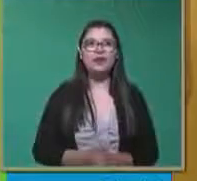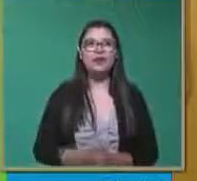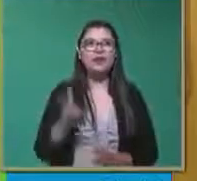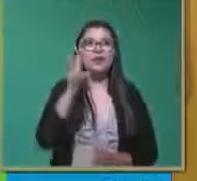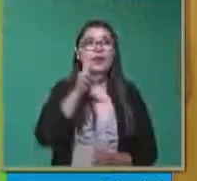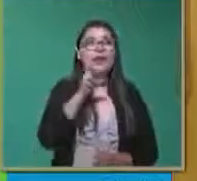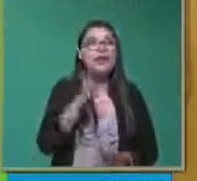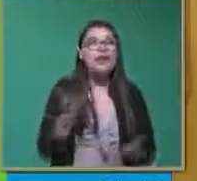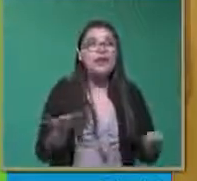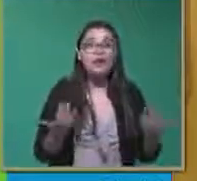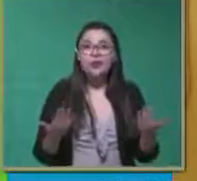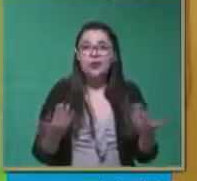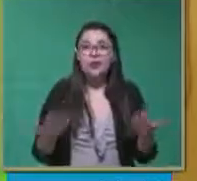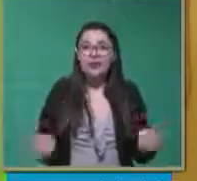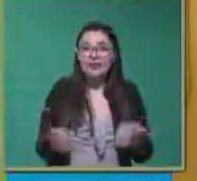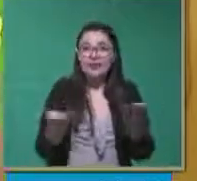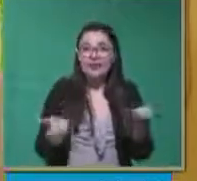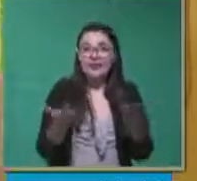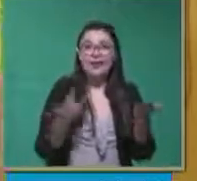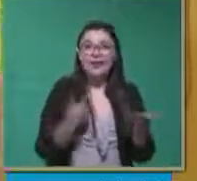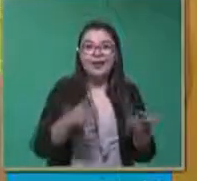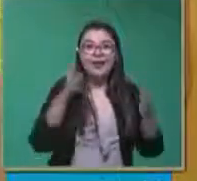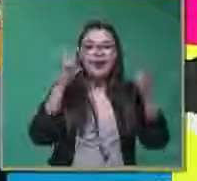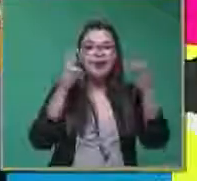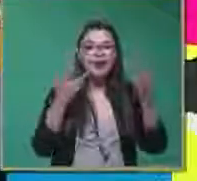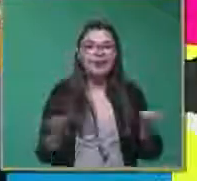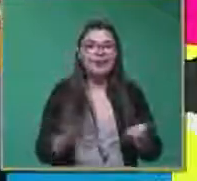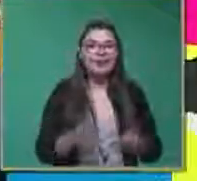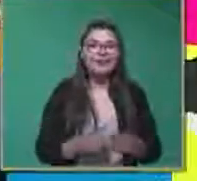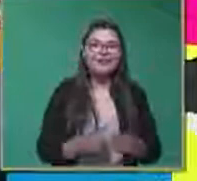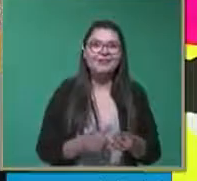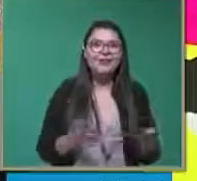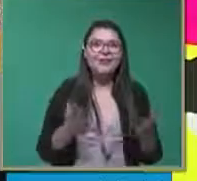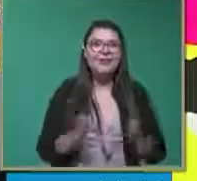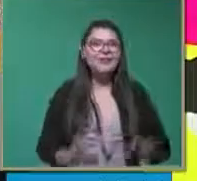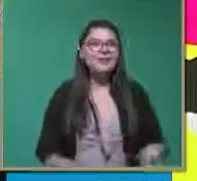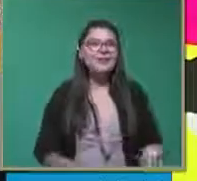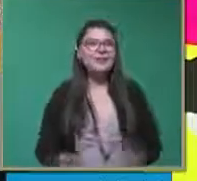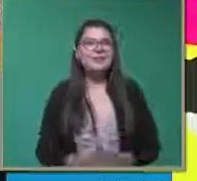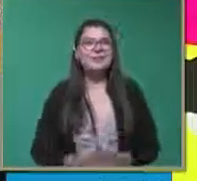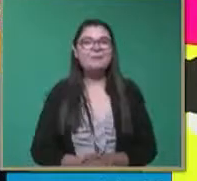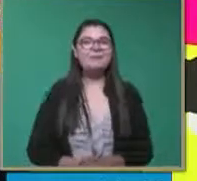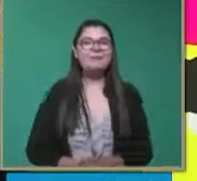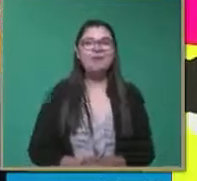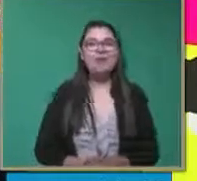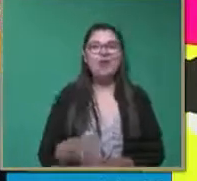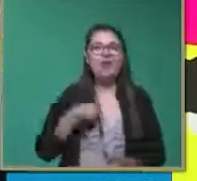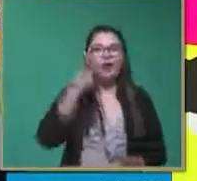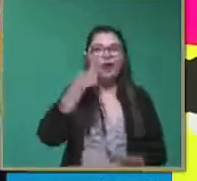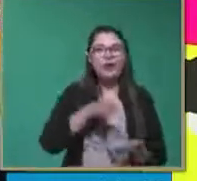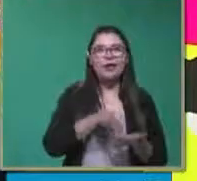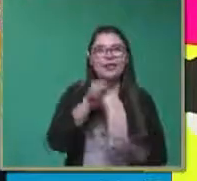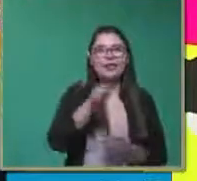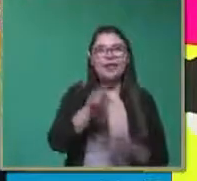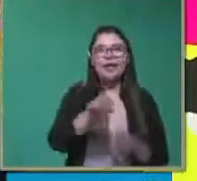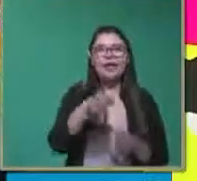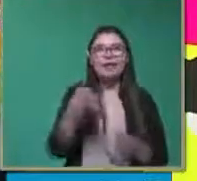Corre, conejo, alejo. A ver. Pues, ¿en cuál estará? A ver, tú, maestra Gris. Yo digo que está en esta puerta. Pues no está ni